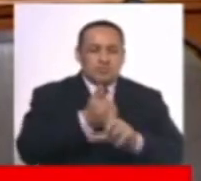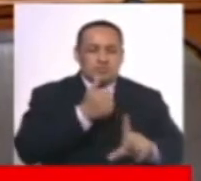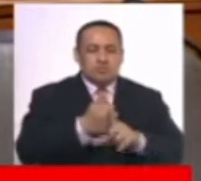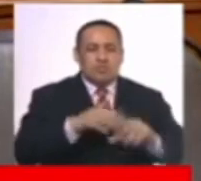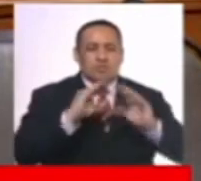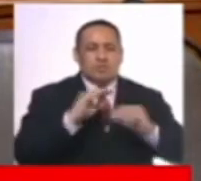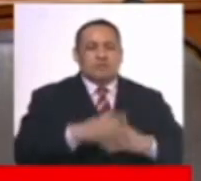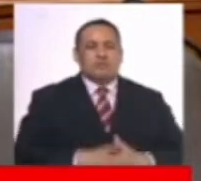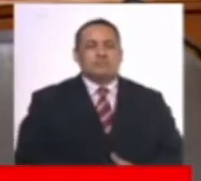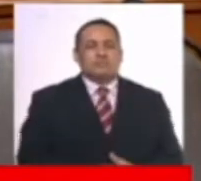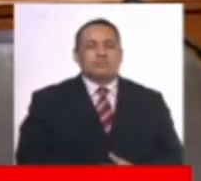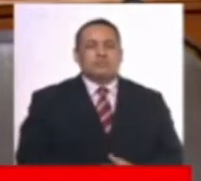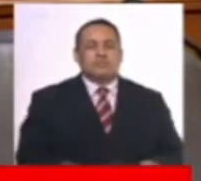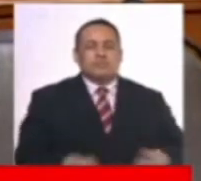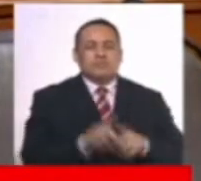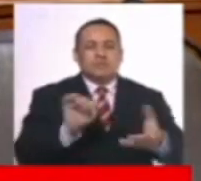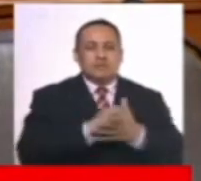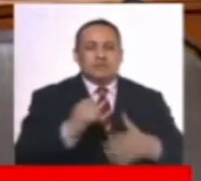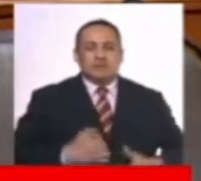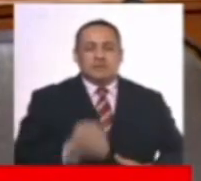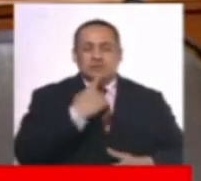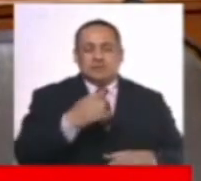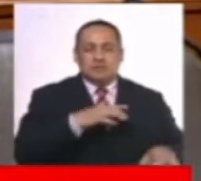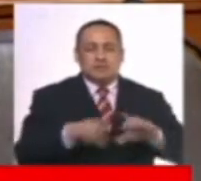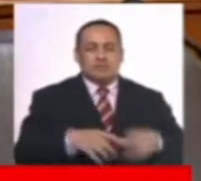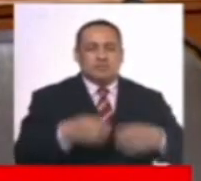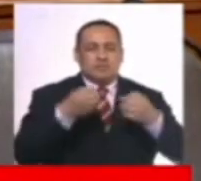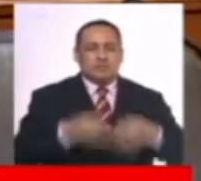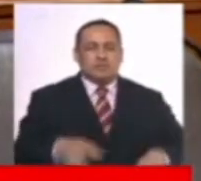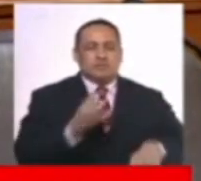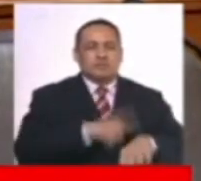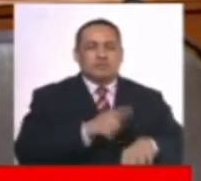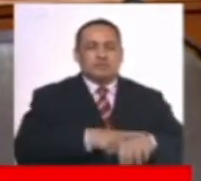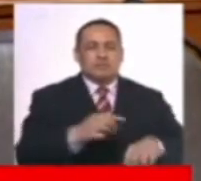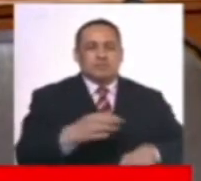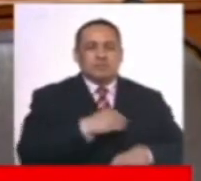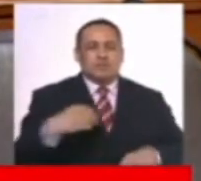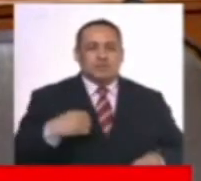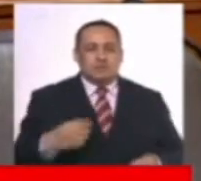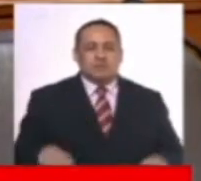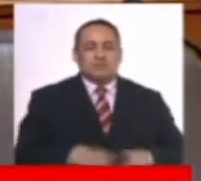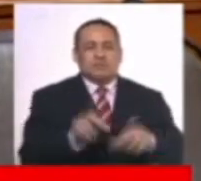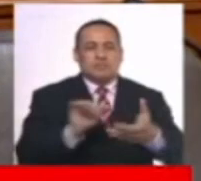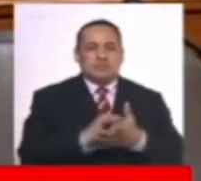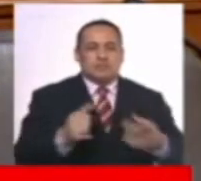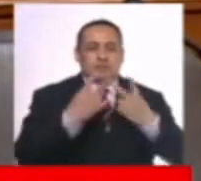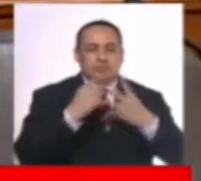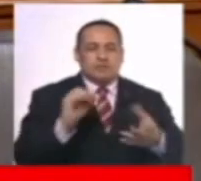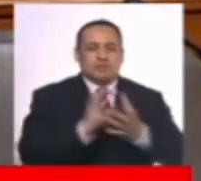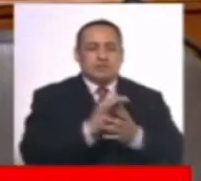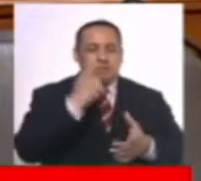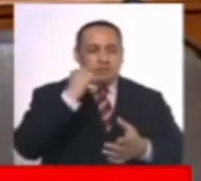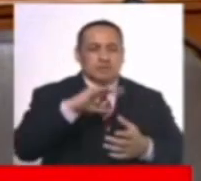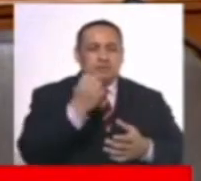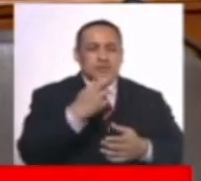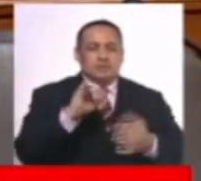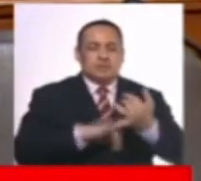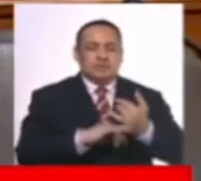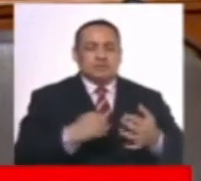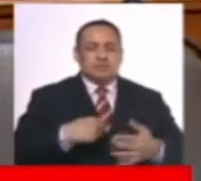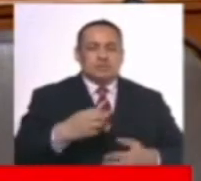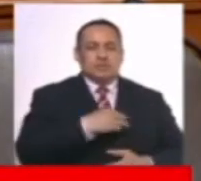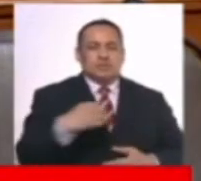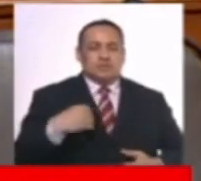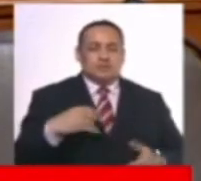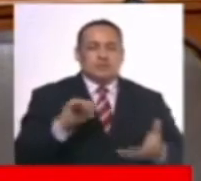solos. Aquí estamos haciendo perder el tiempo a los ministros, mientras en Chincheros la policía pide